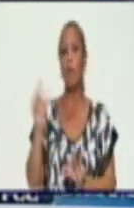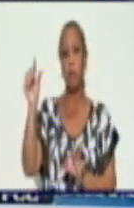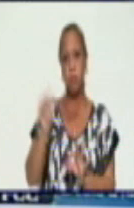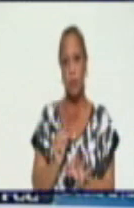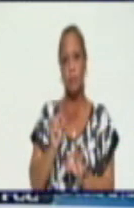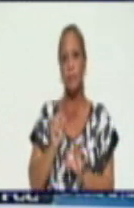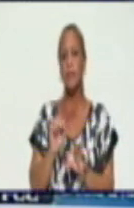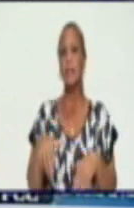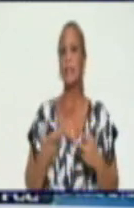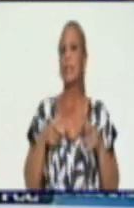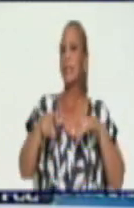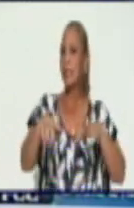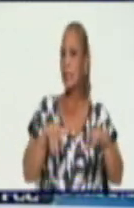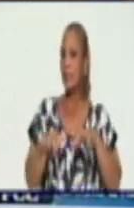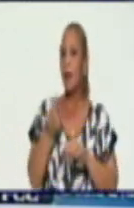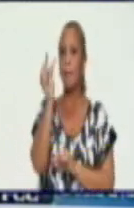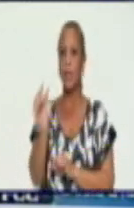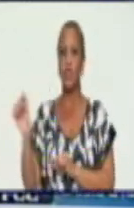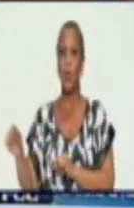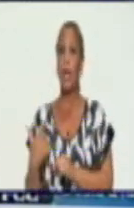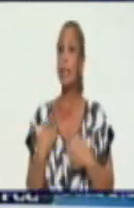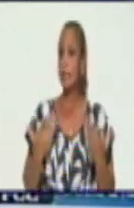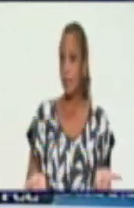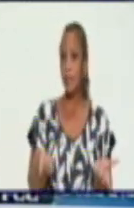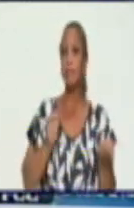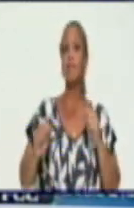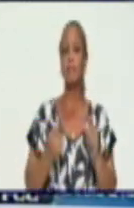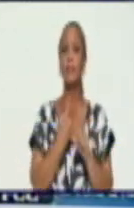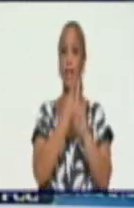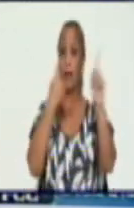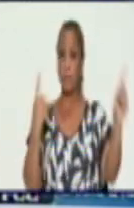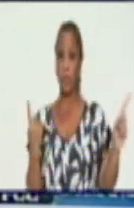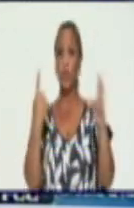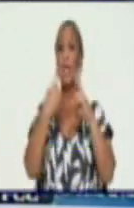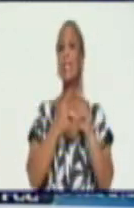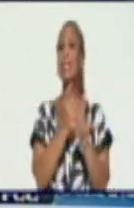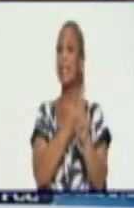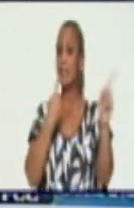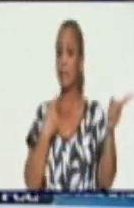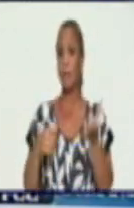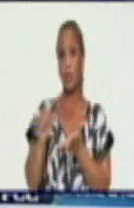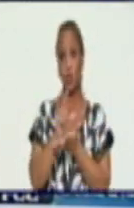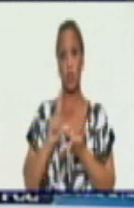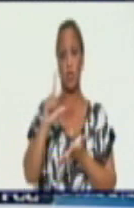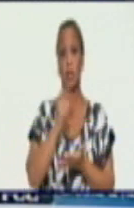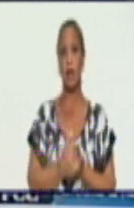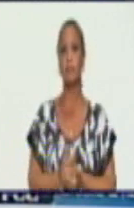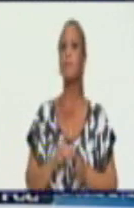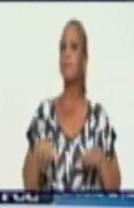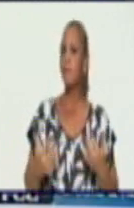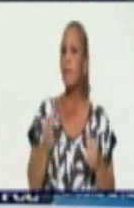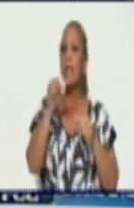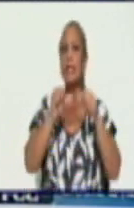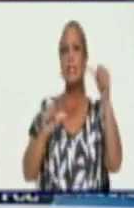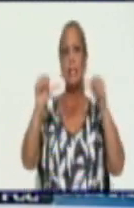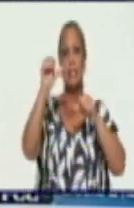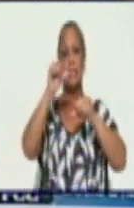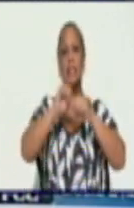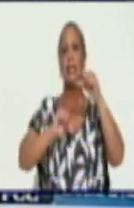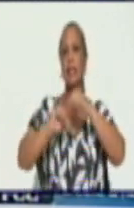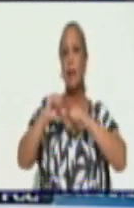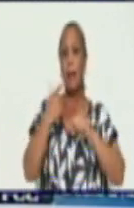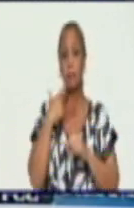movilidad y garantizando aislamiento y distanciamiento que va a haber sistemas de control habrá grupos de